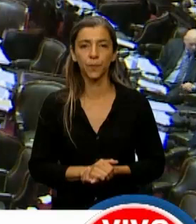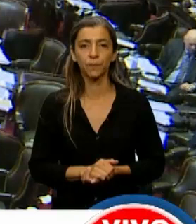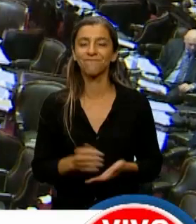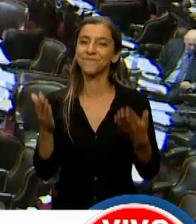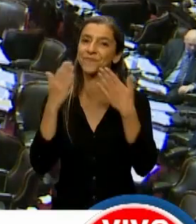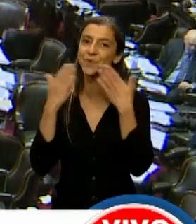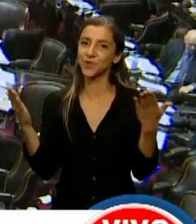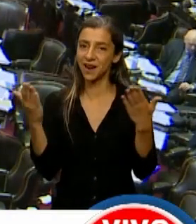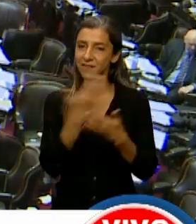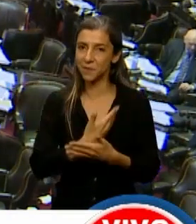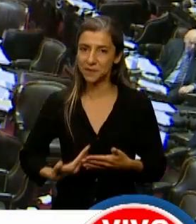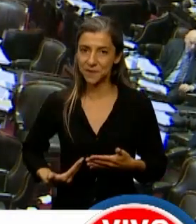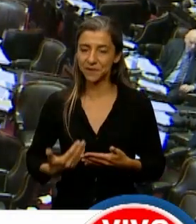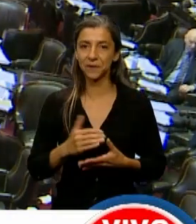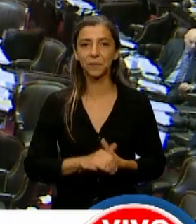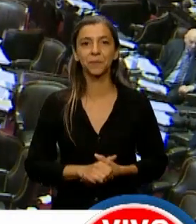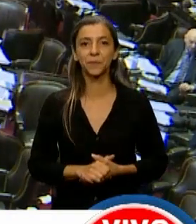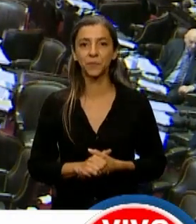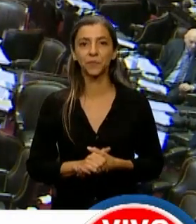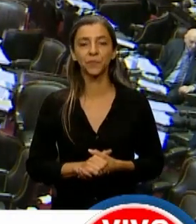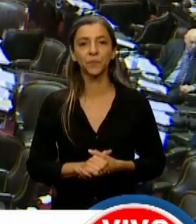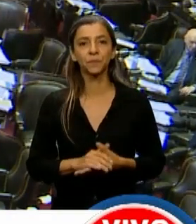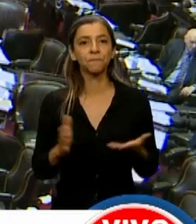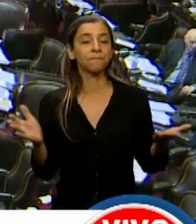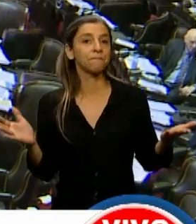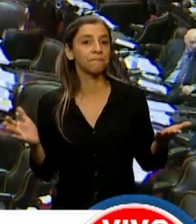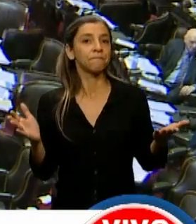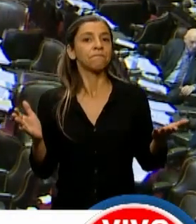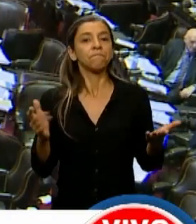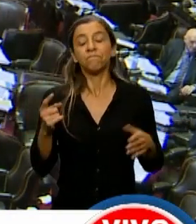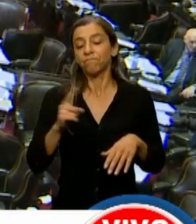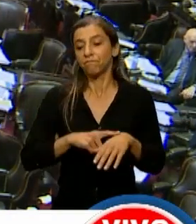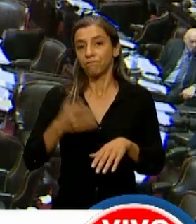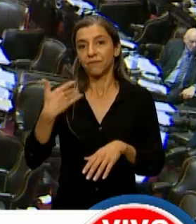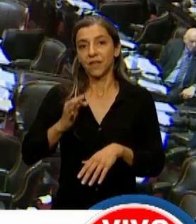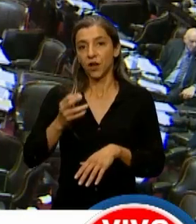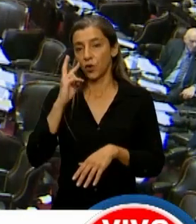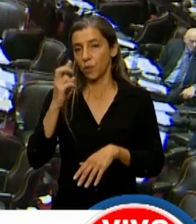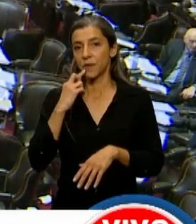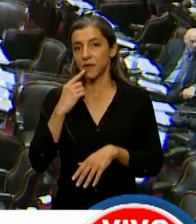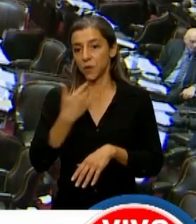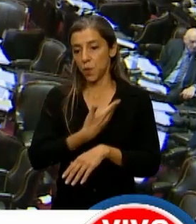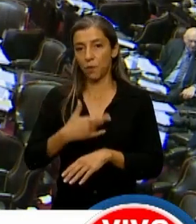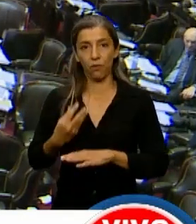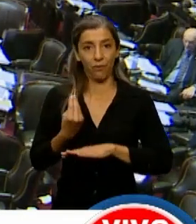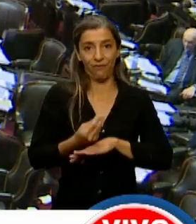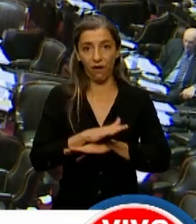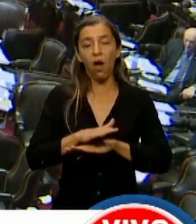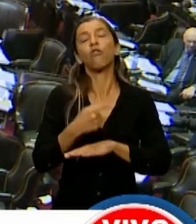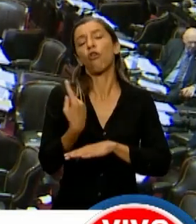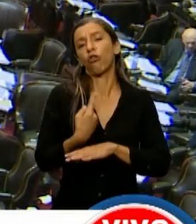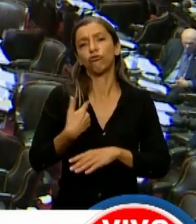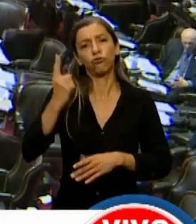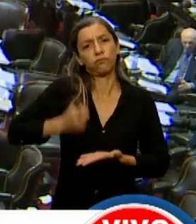Sí, muchas gracias, señor presidente. Al asumir este gobierno en 2019, tomamos la decisión